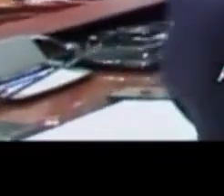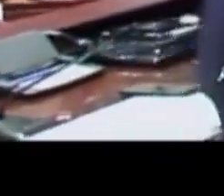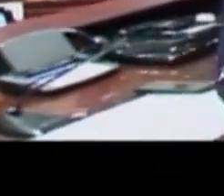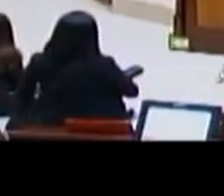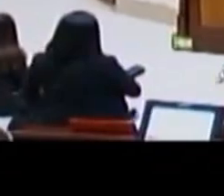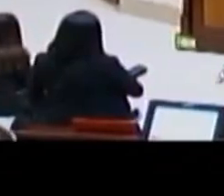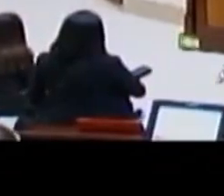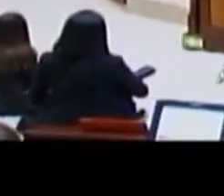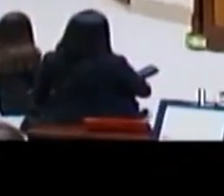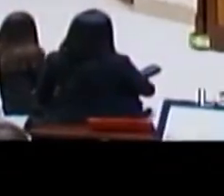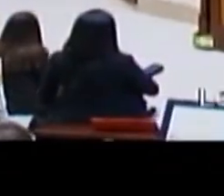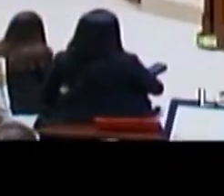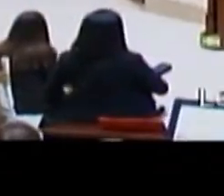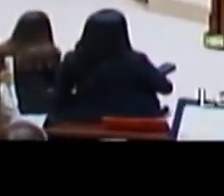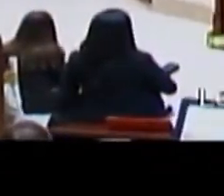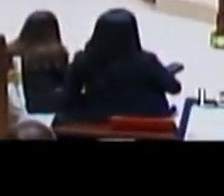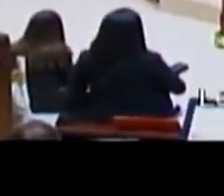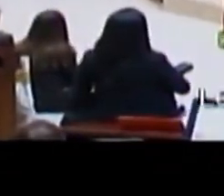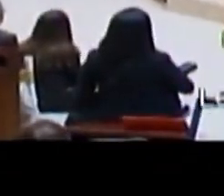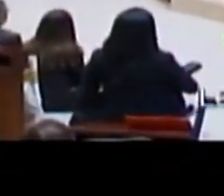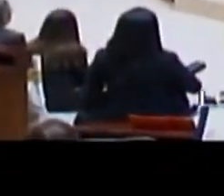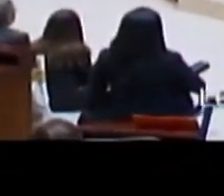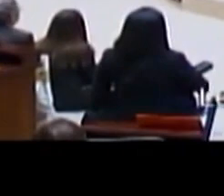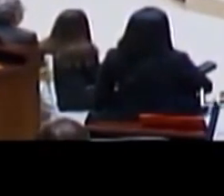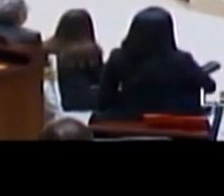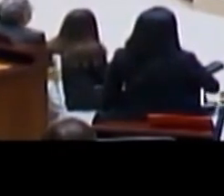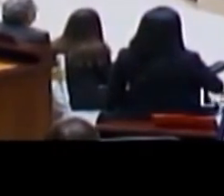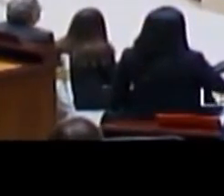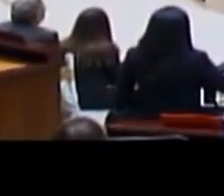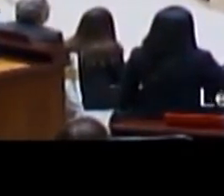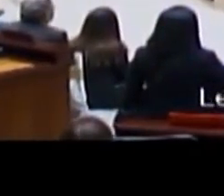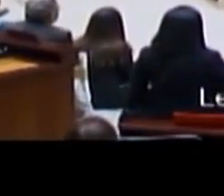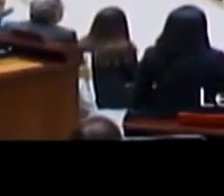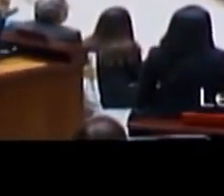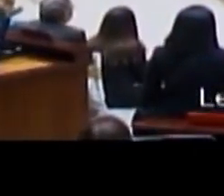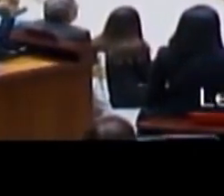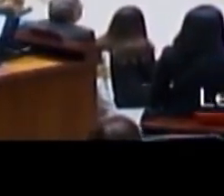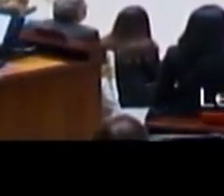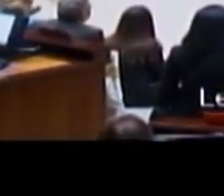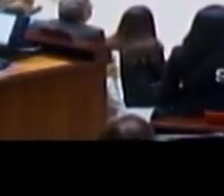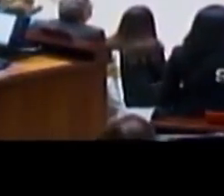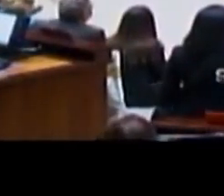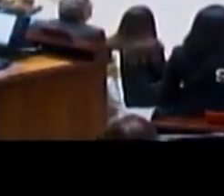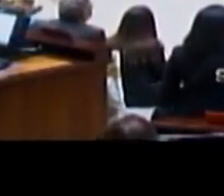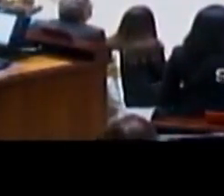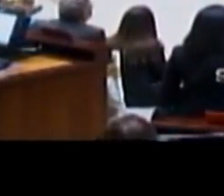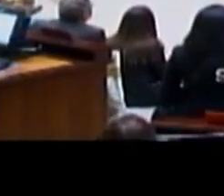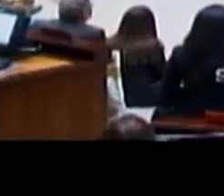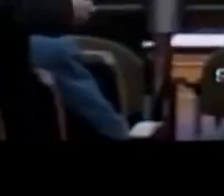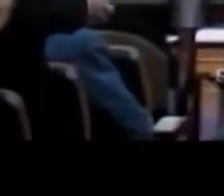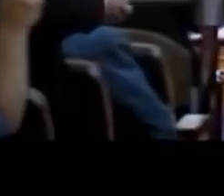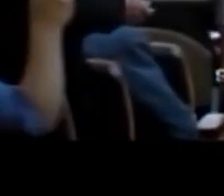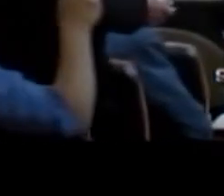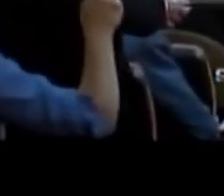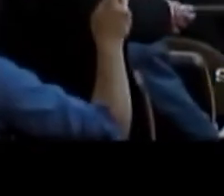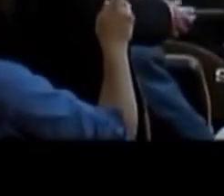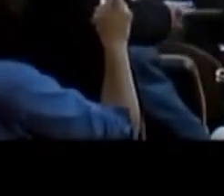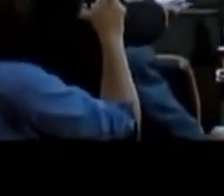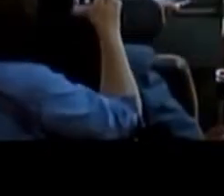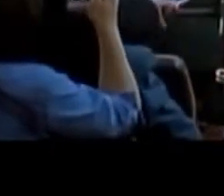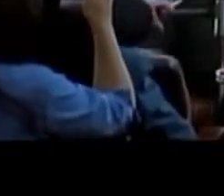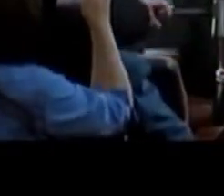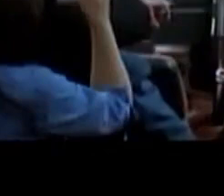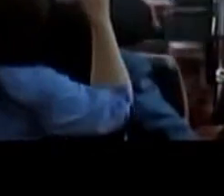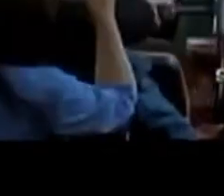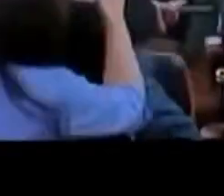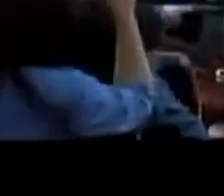por el presidente de la República, Lenín Moreno, conforme lo establece la Constitución y la Ley Orgánica de la Función Legislativa, una vez que